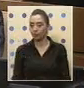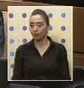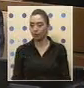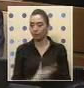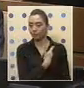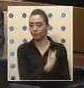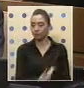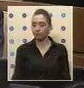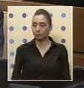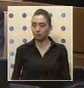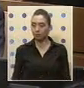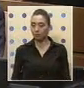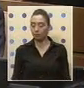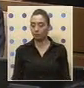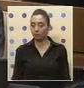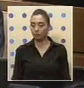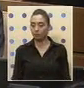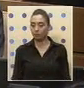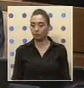presidente.